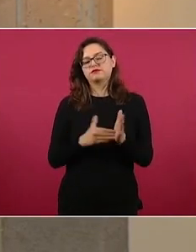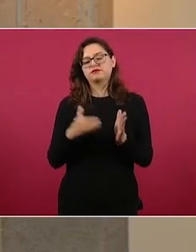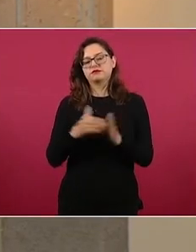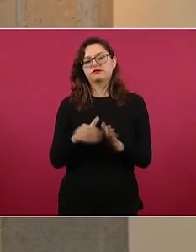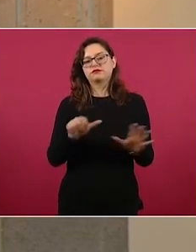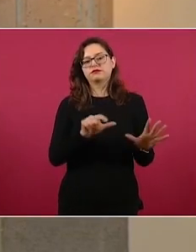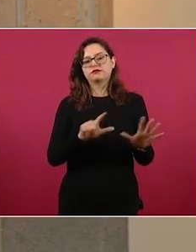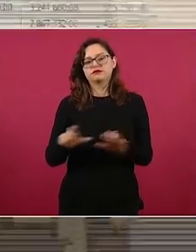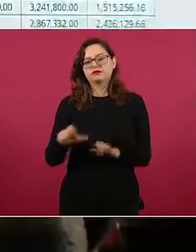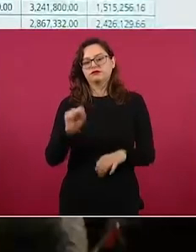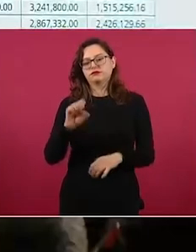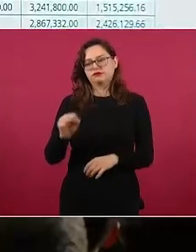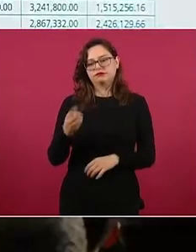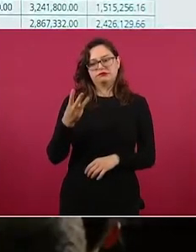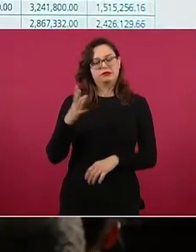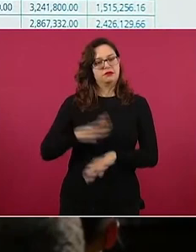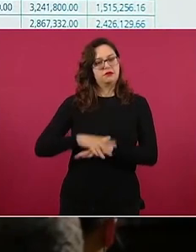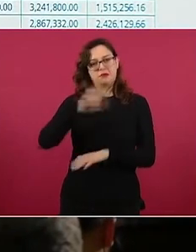6,766,000, primer lugar.